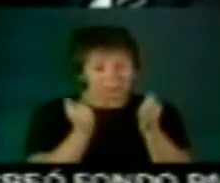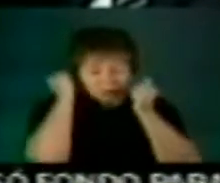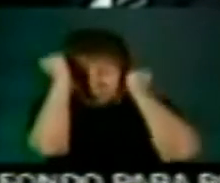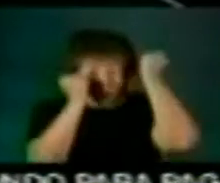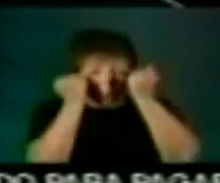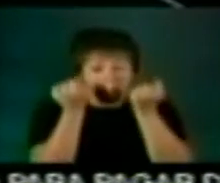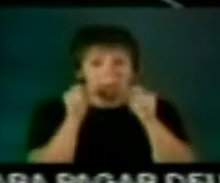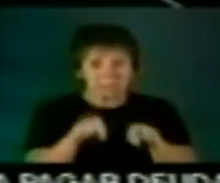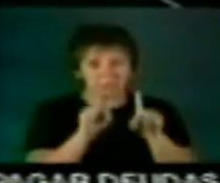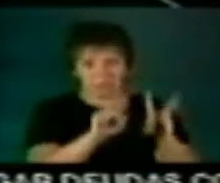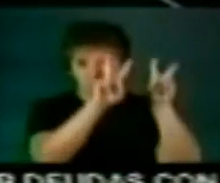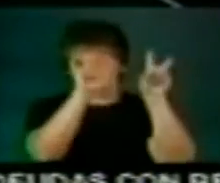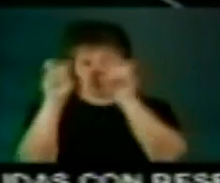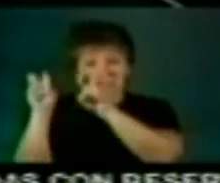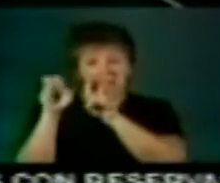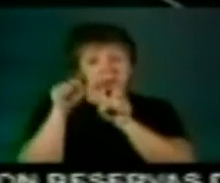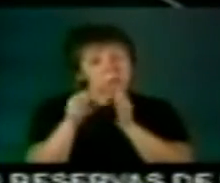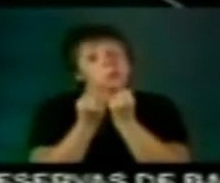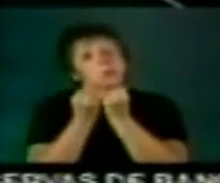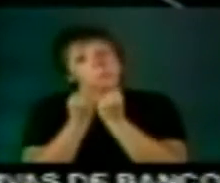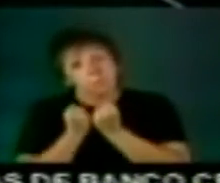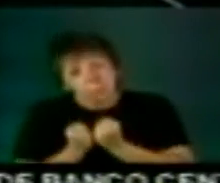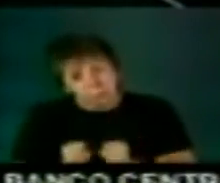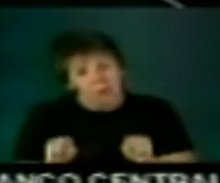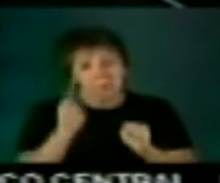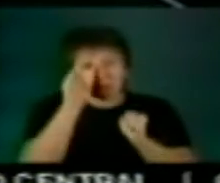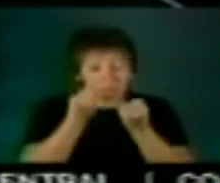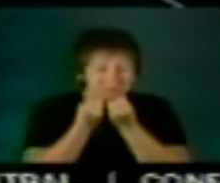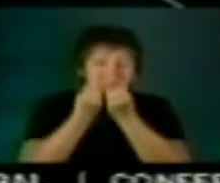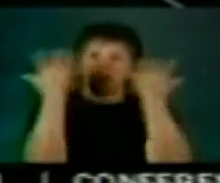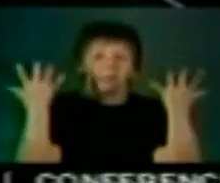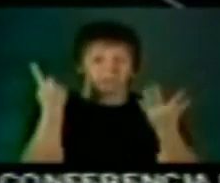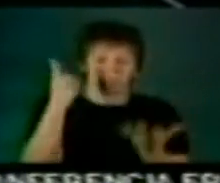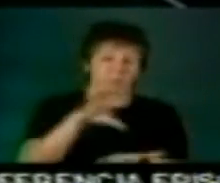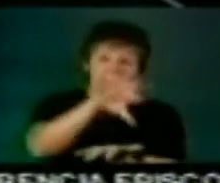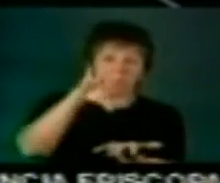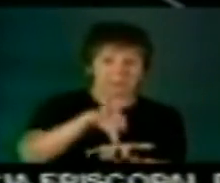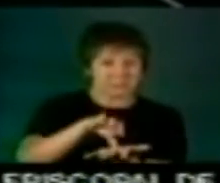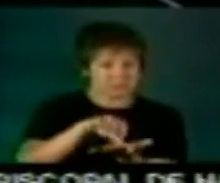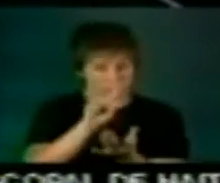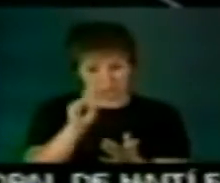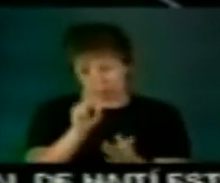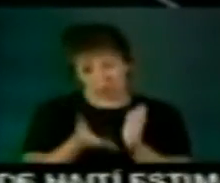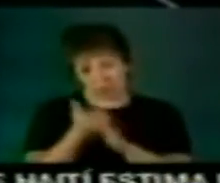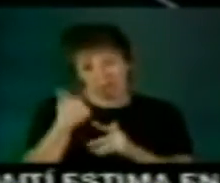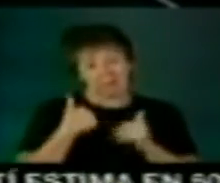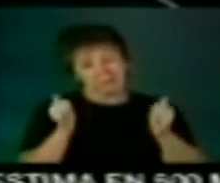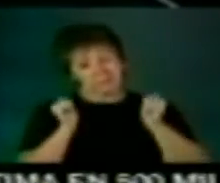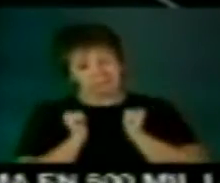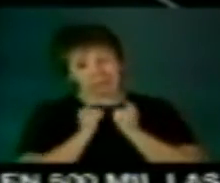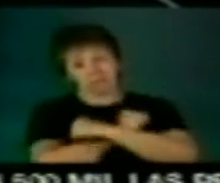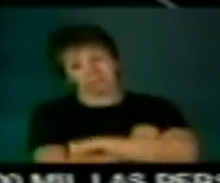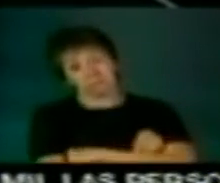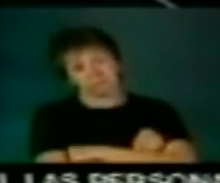A mi juicio, la única gran ilusión disponible para el país. Por eso, no vamos a esperar de brazos cruzados que nos